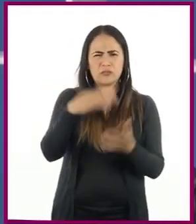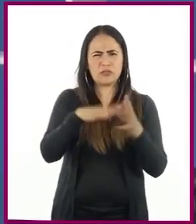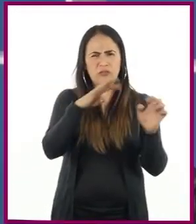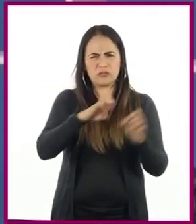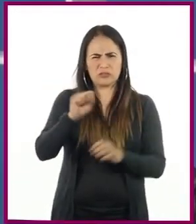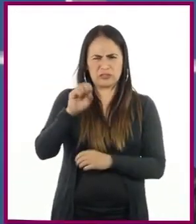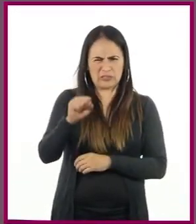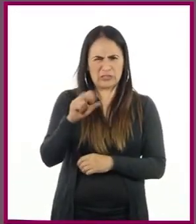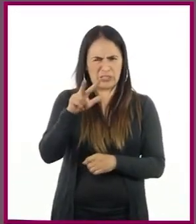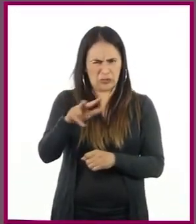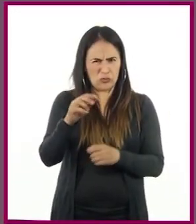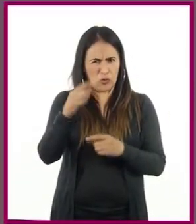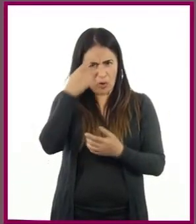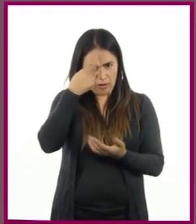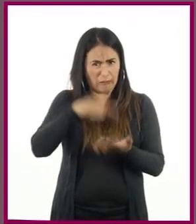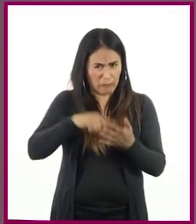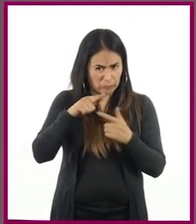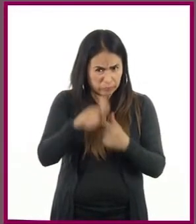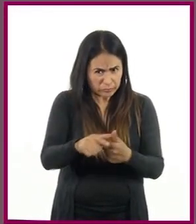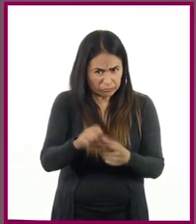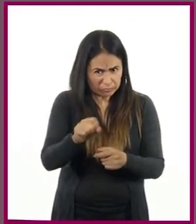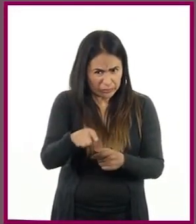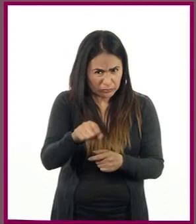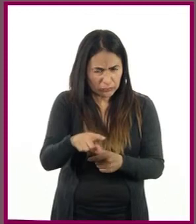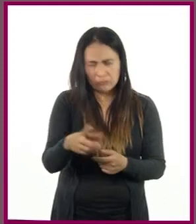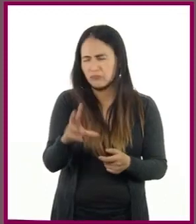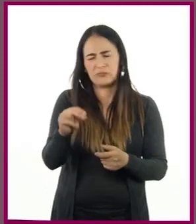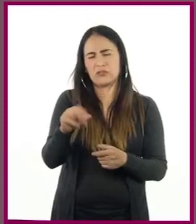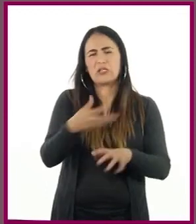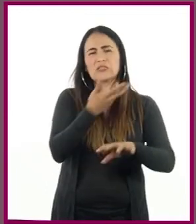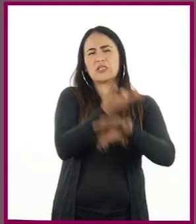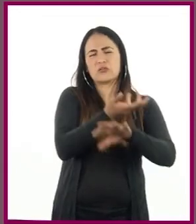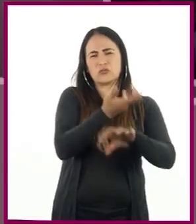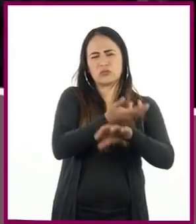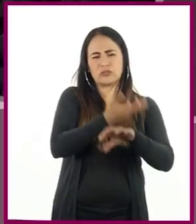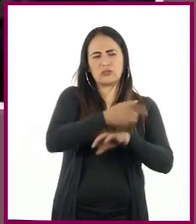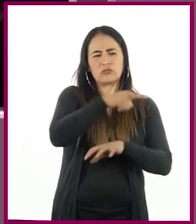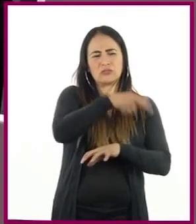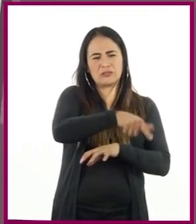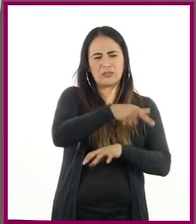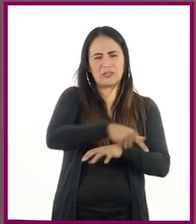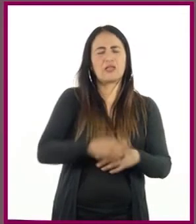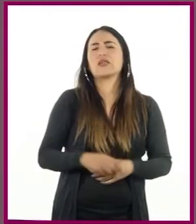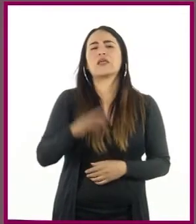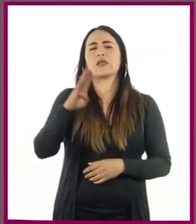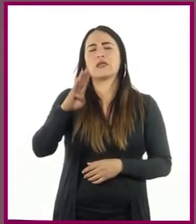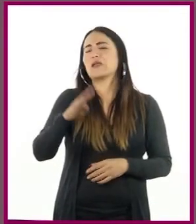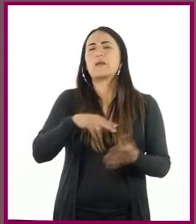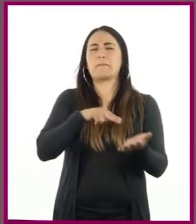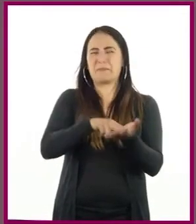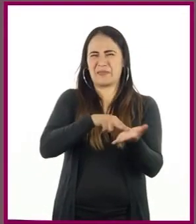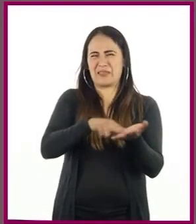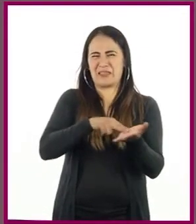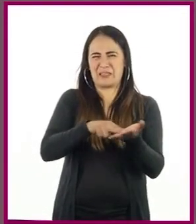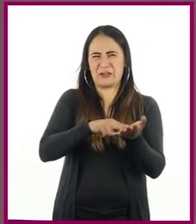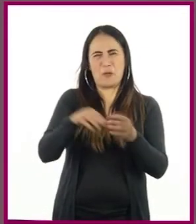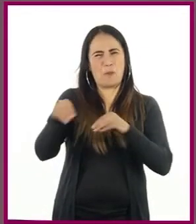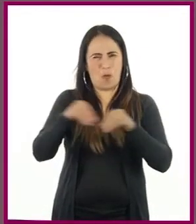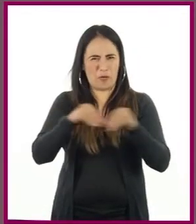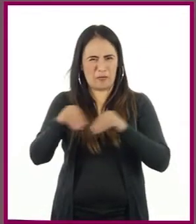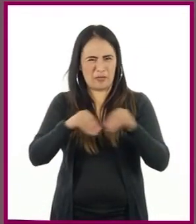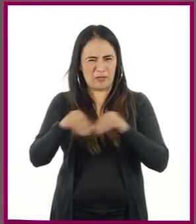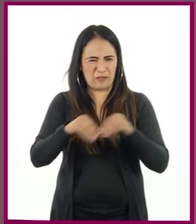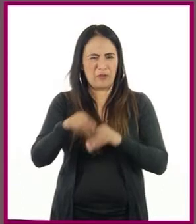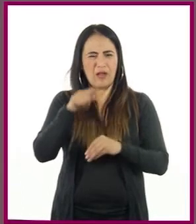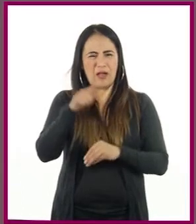comenzó a cambiar. En Estados Unidos de América, los movimientos hippies y el Black Panther llevaban años manifestándose